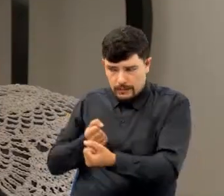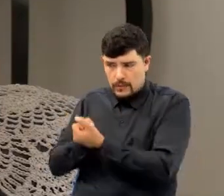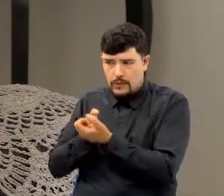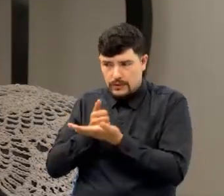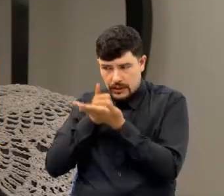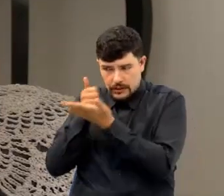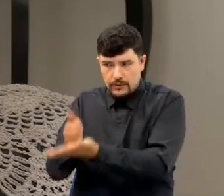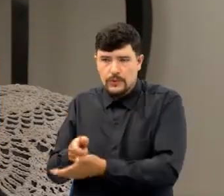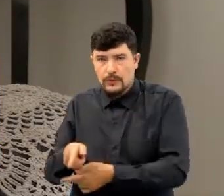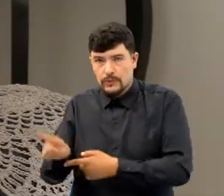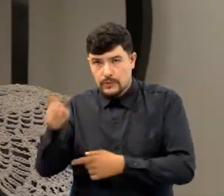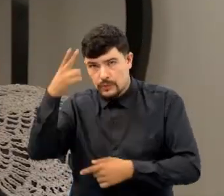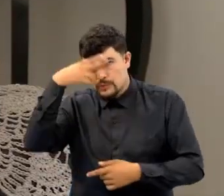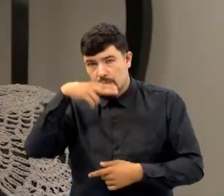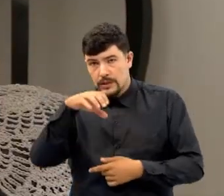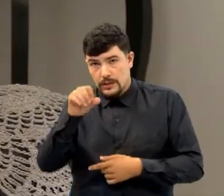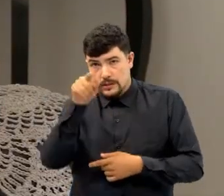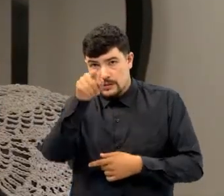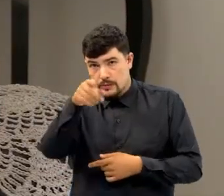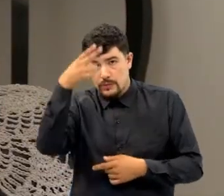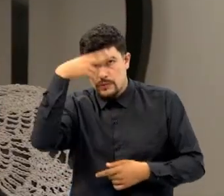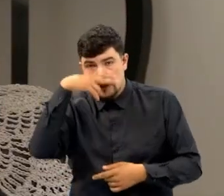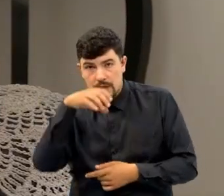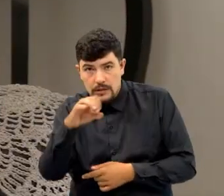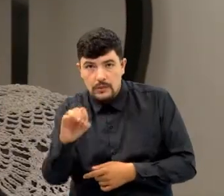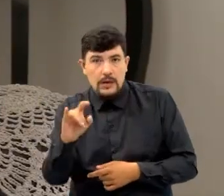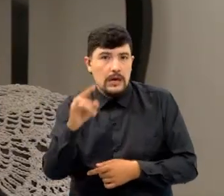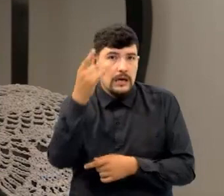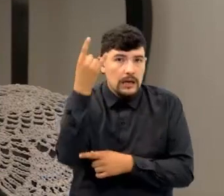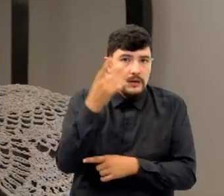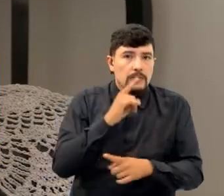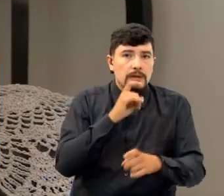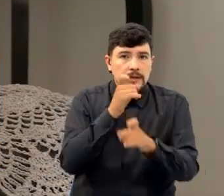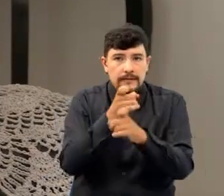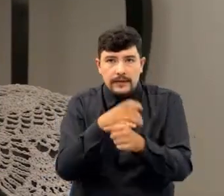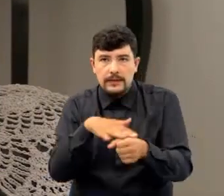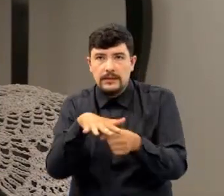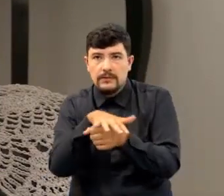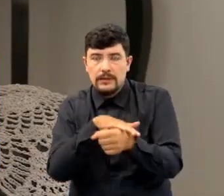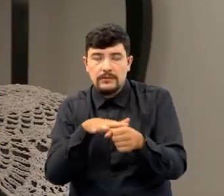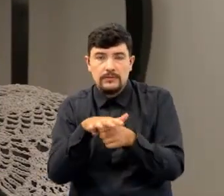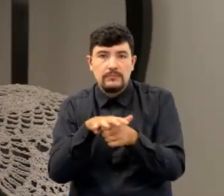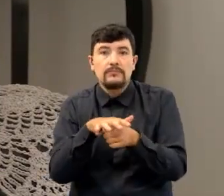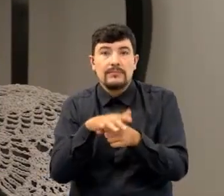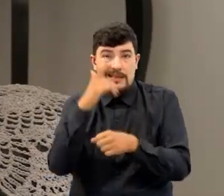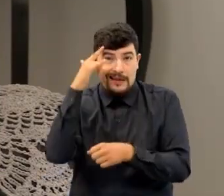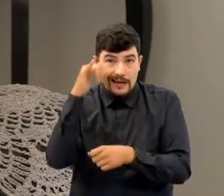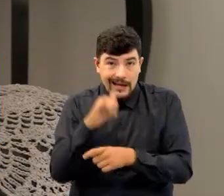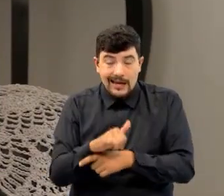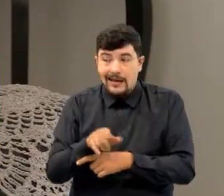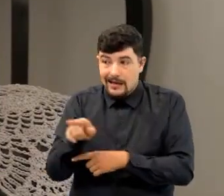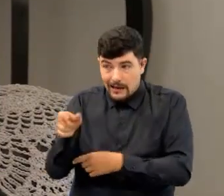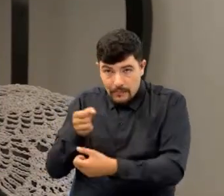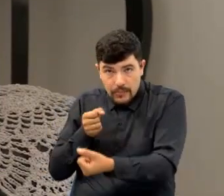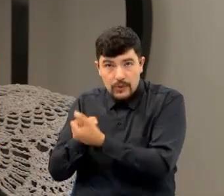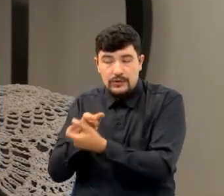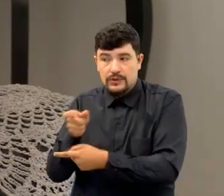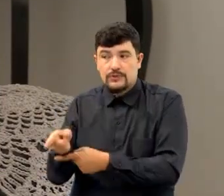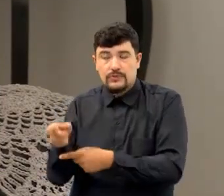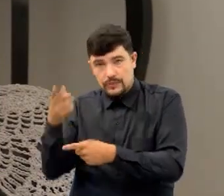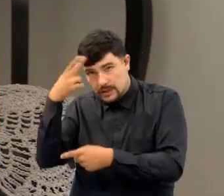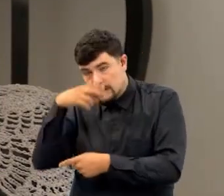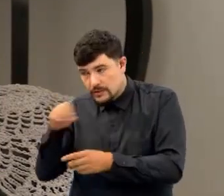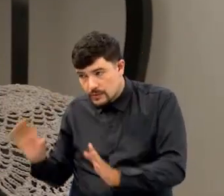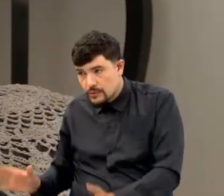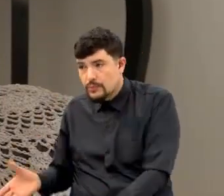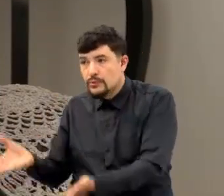si cuando su hijo tiene alguna dificultad, créanle y crean en él,